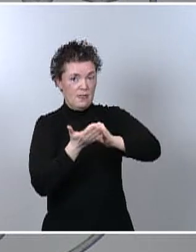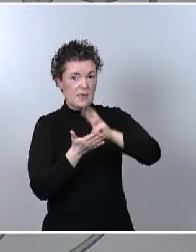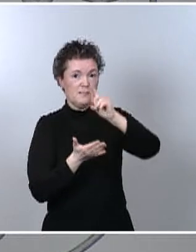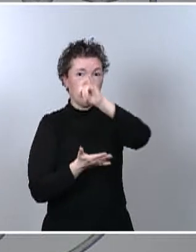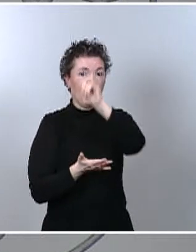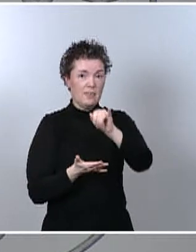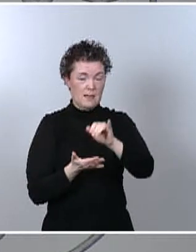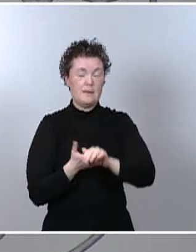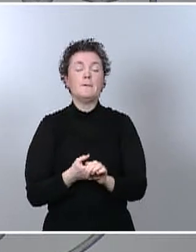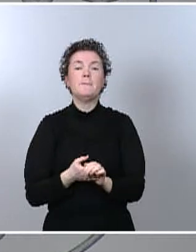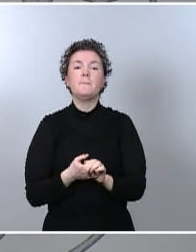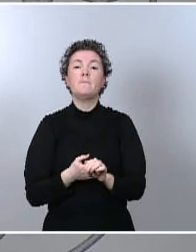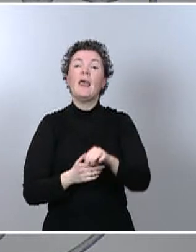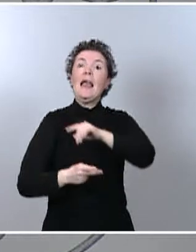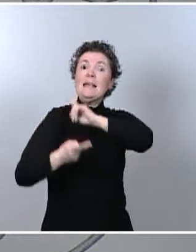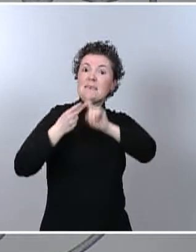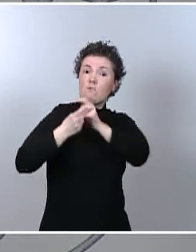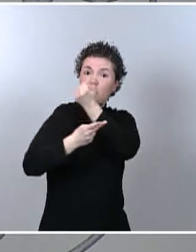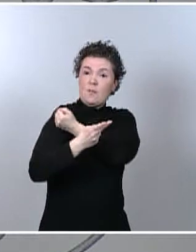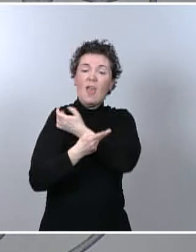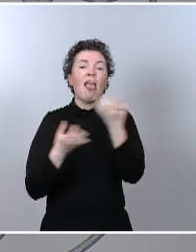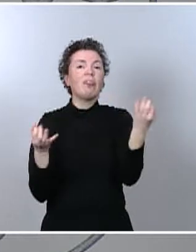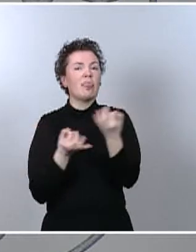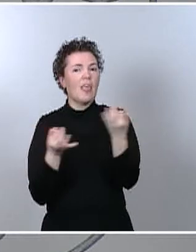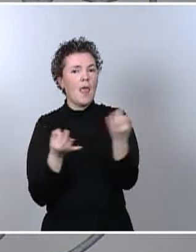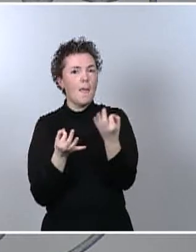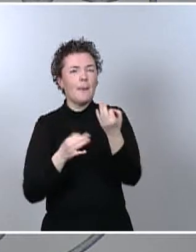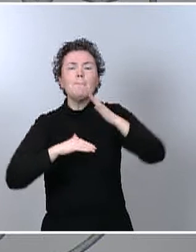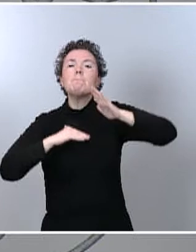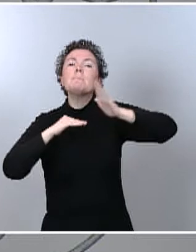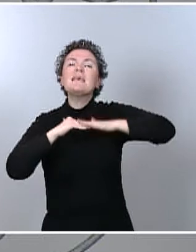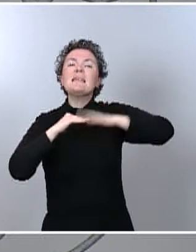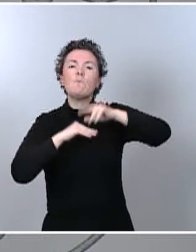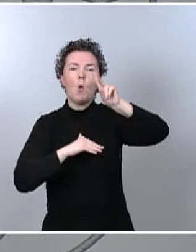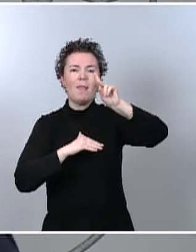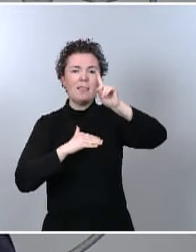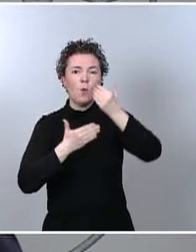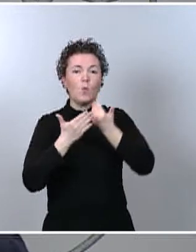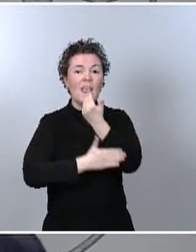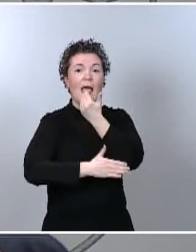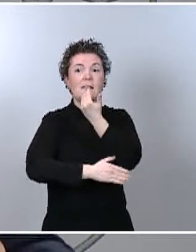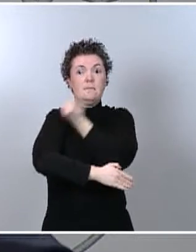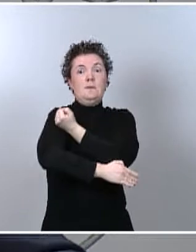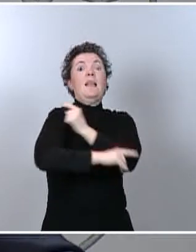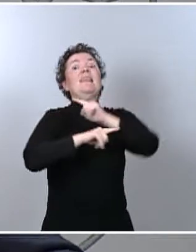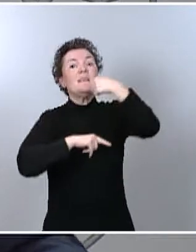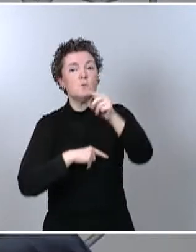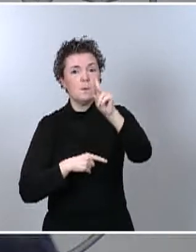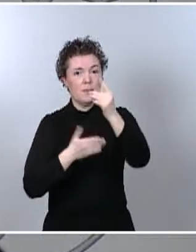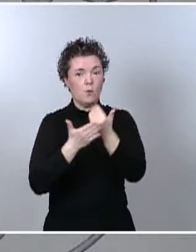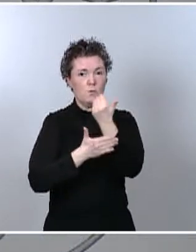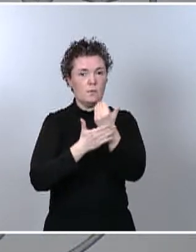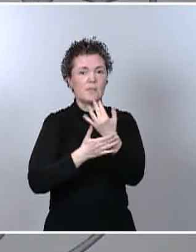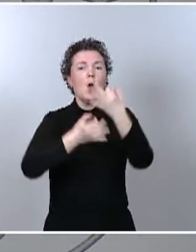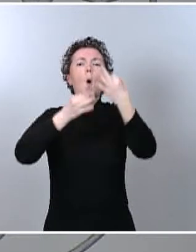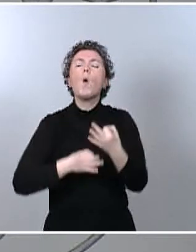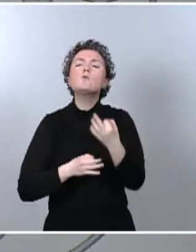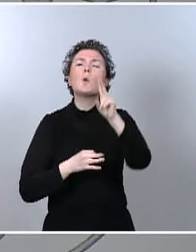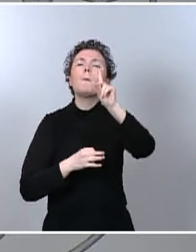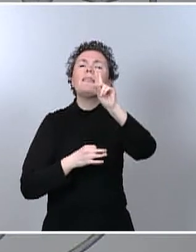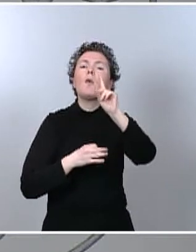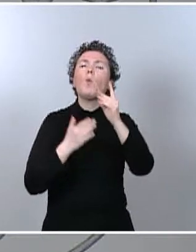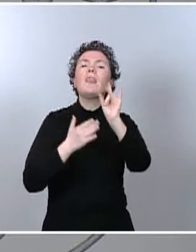efectivamente en su actualización, en su informe, ha mencionado este asunto. Esta vacuna es una vacuna a 2 dosis, la